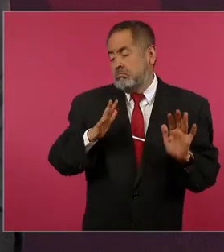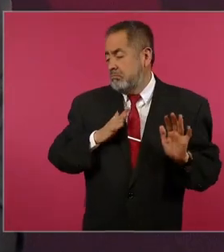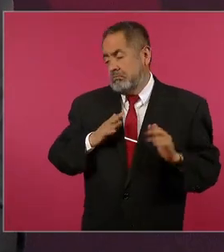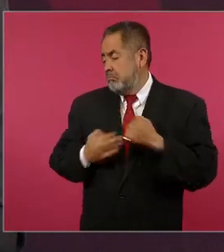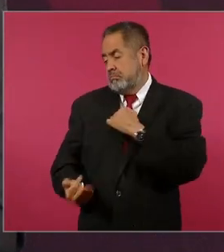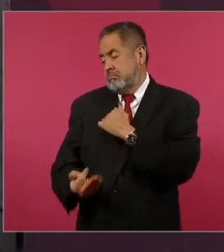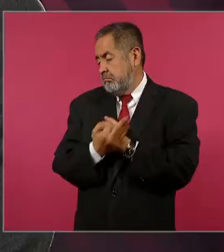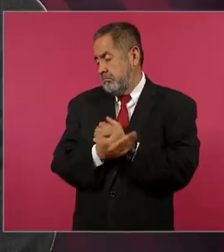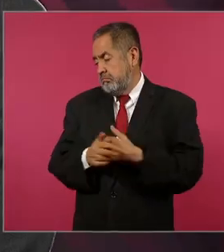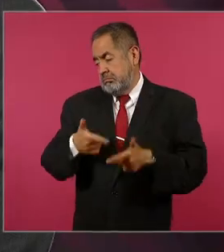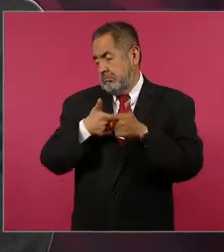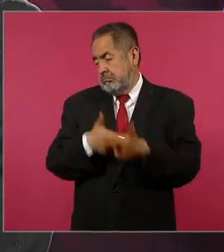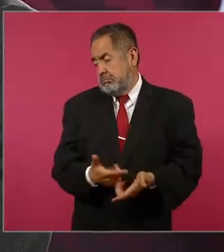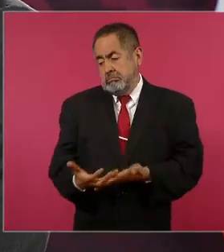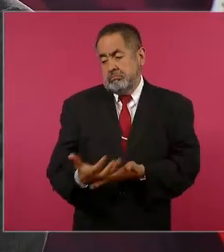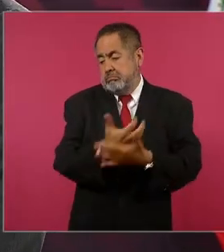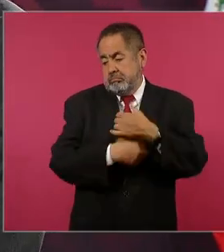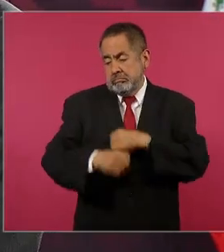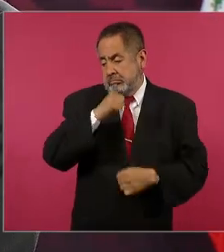o una serie de